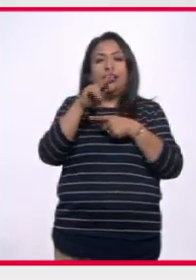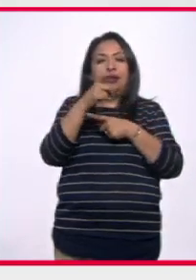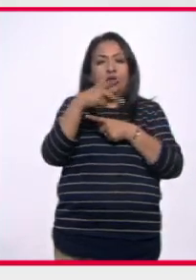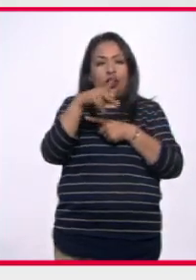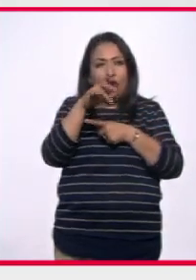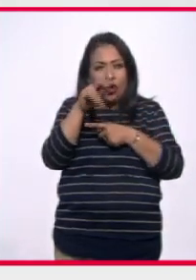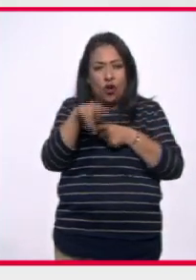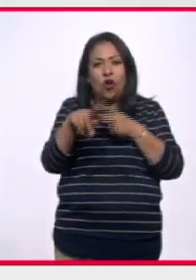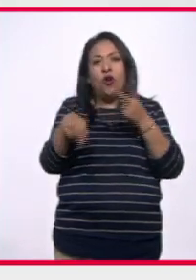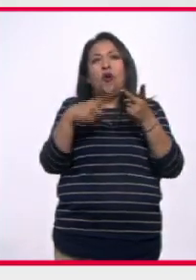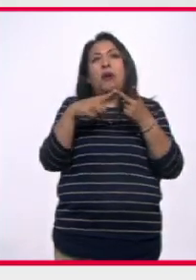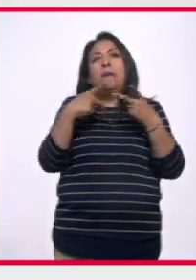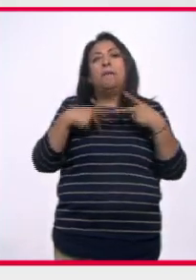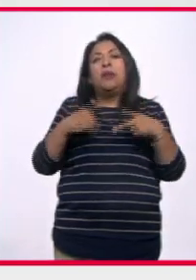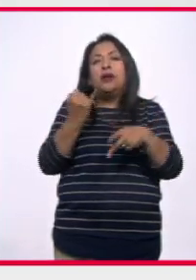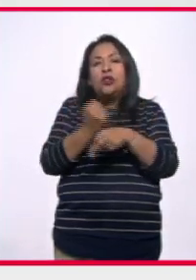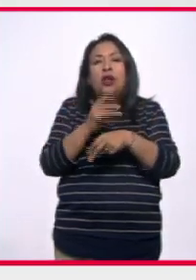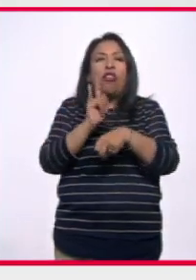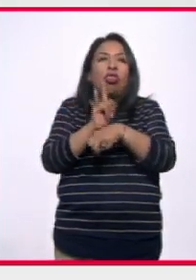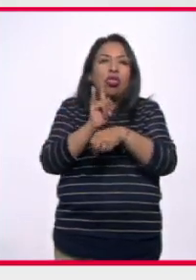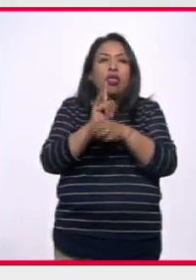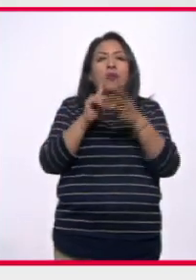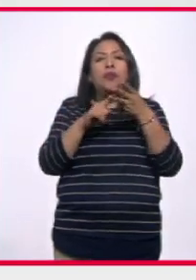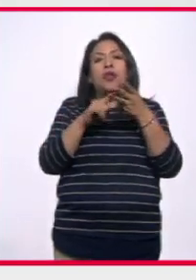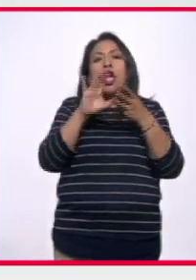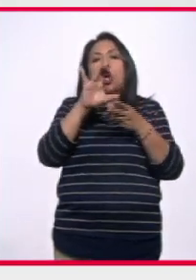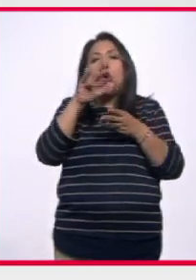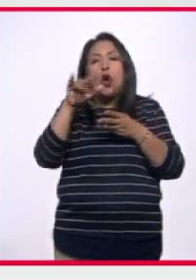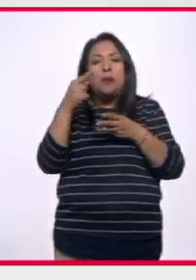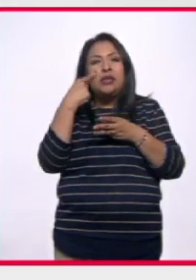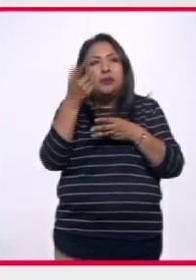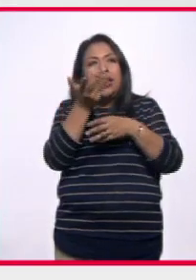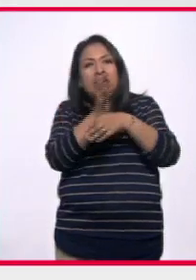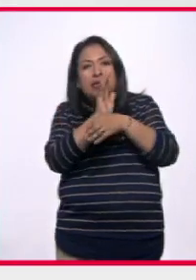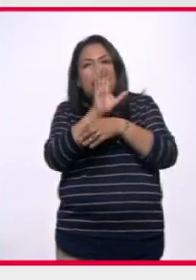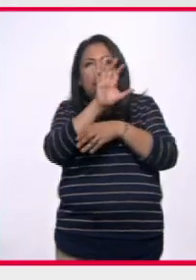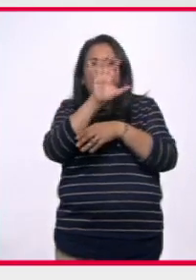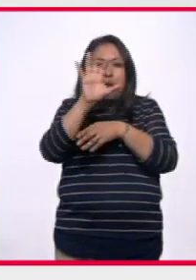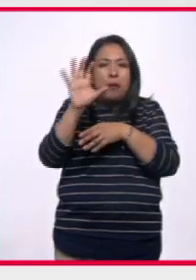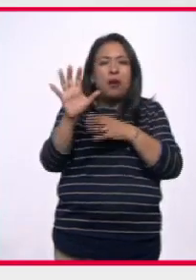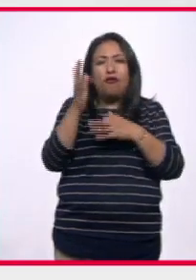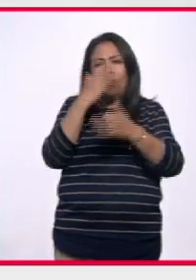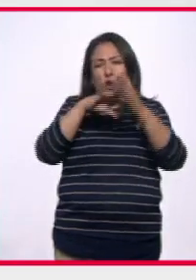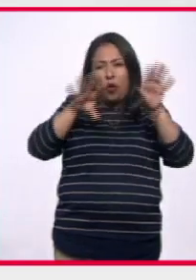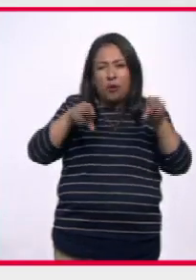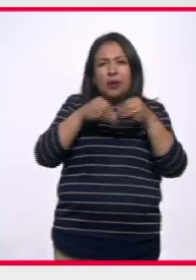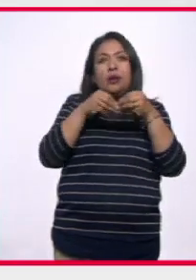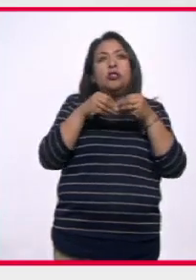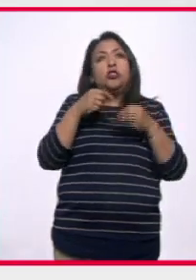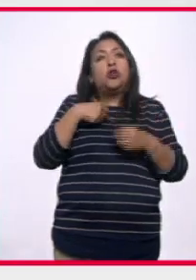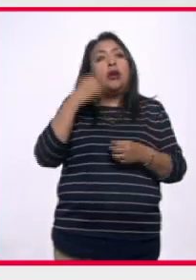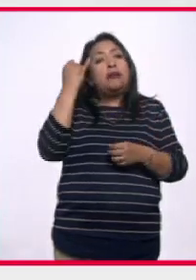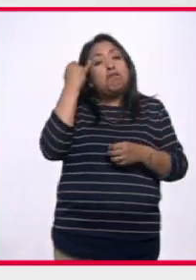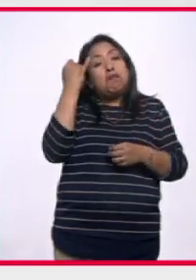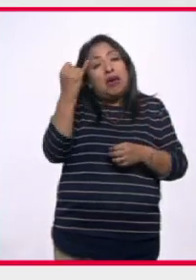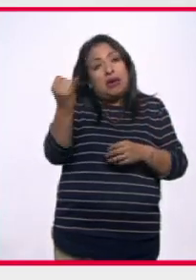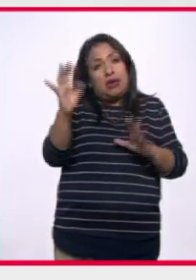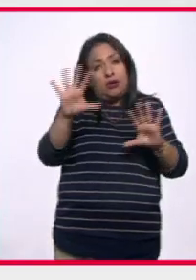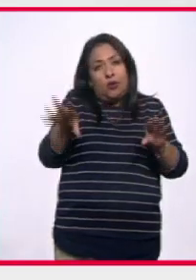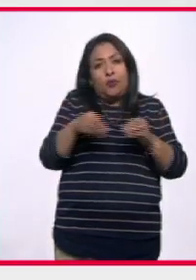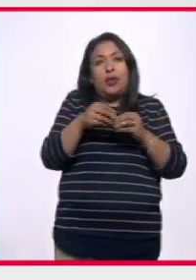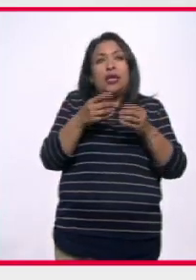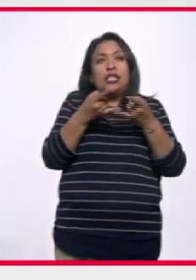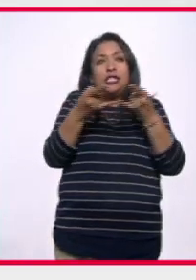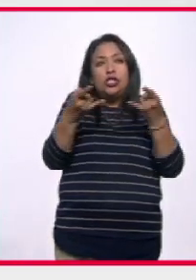ciertos personajes de ficción los cómics que veías en la cinematografía todo esto me imagino que combinado con